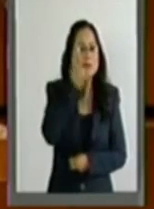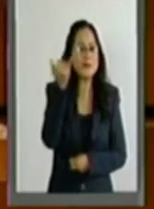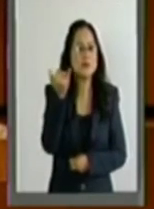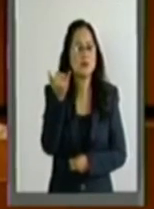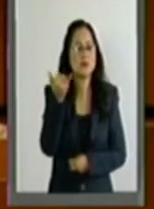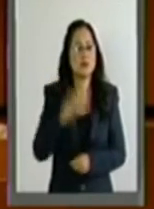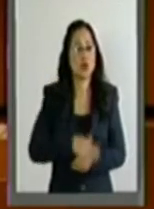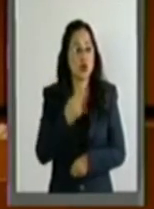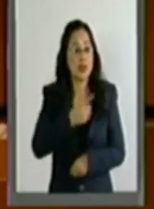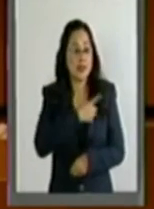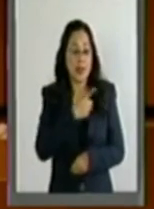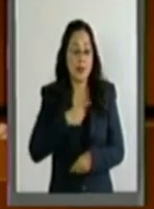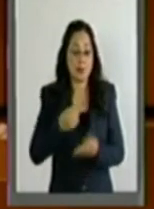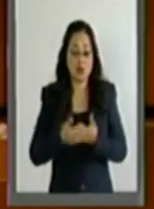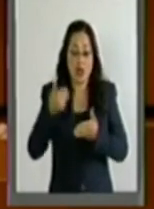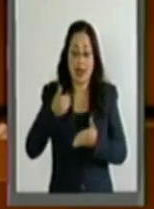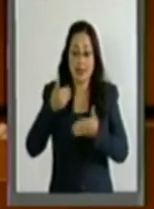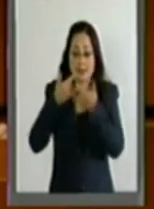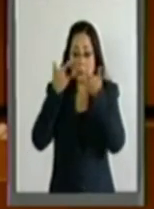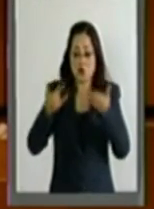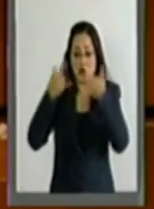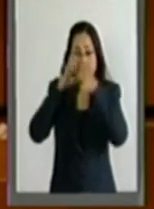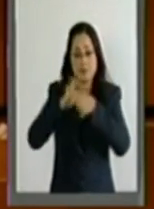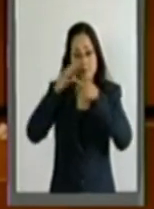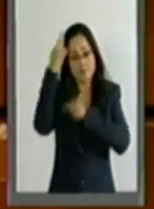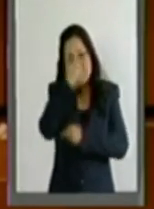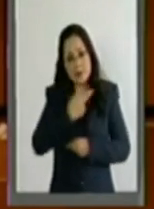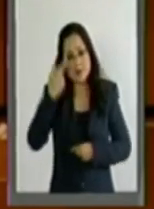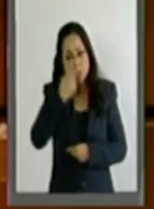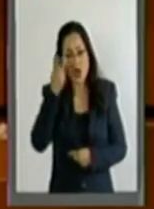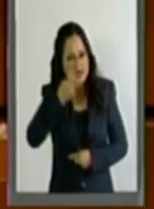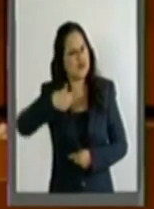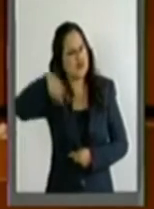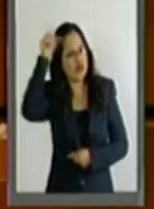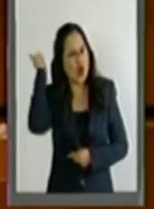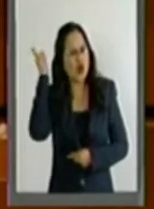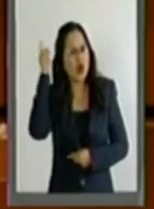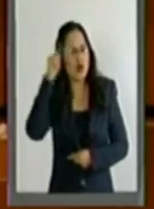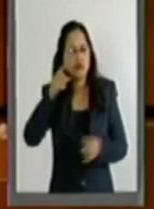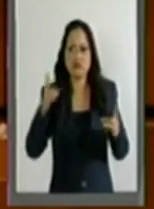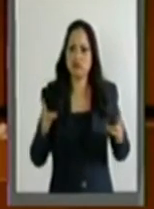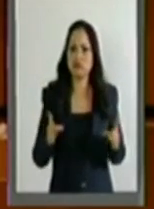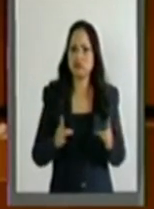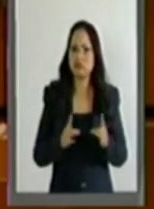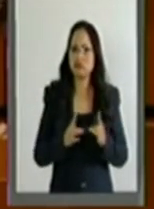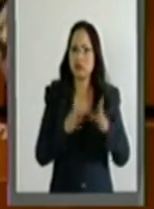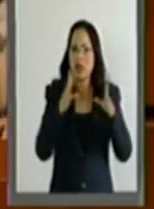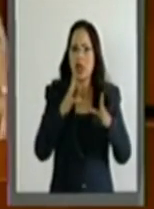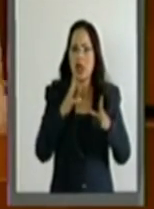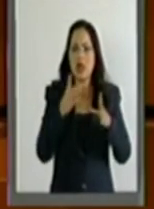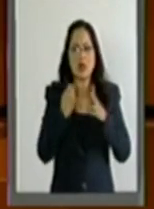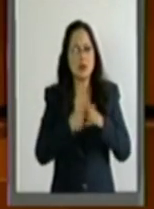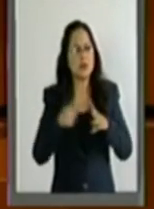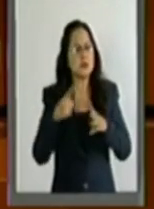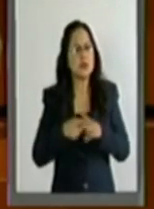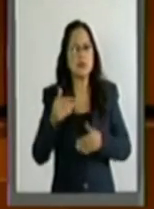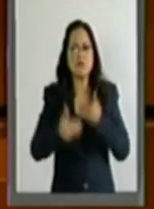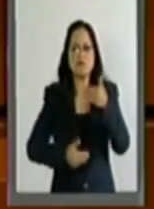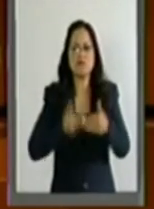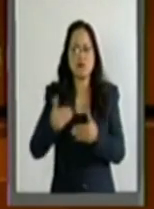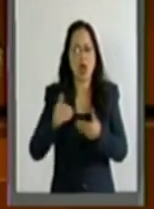hay que revisar la historia. Donald Trump no es un loco que de pronto empezó a